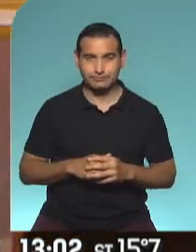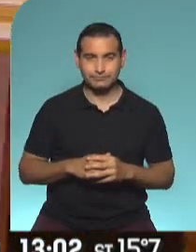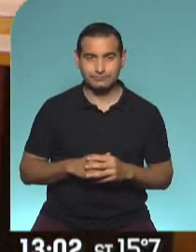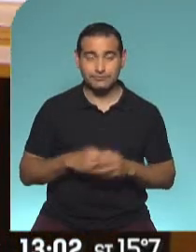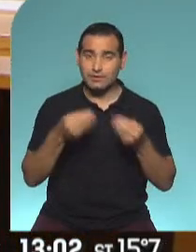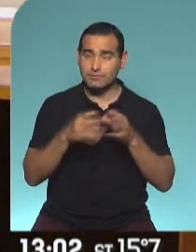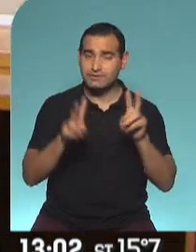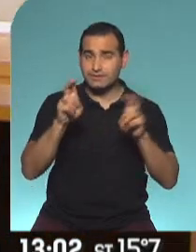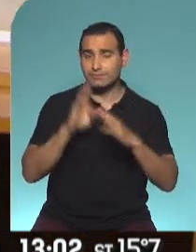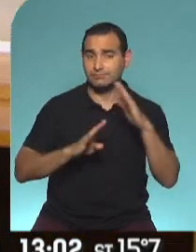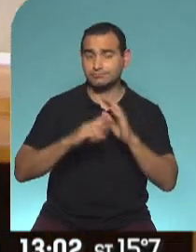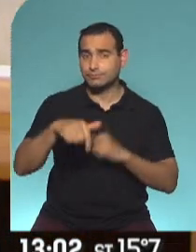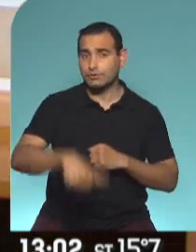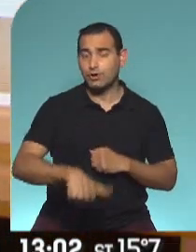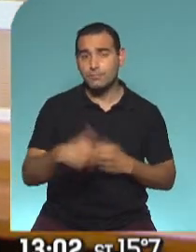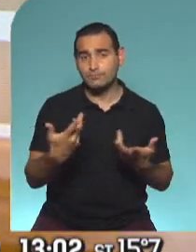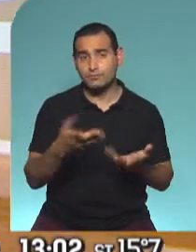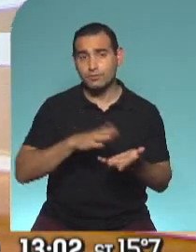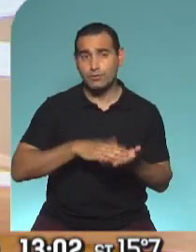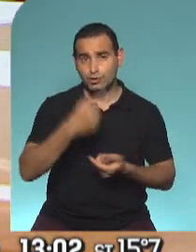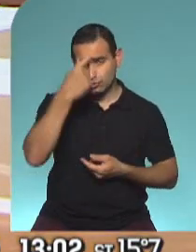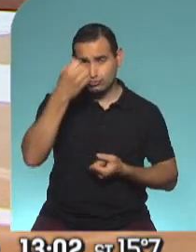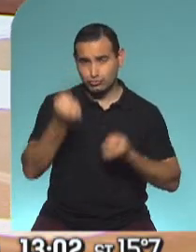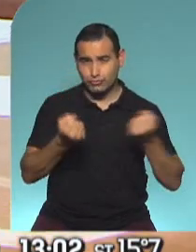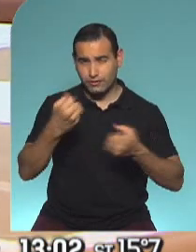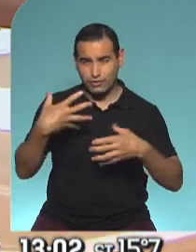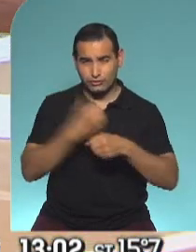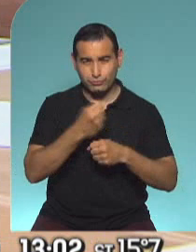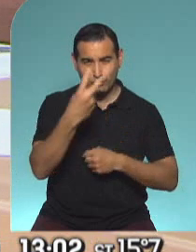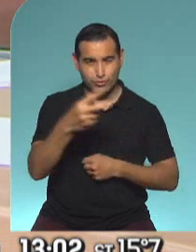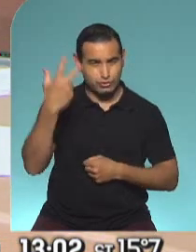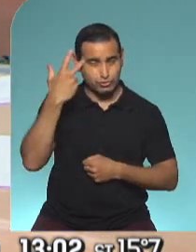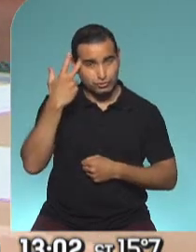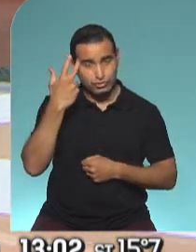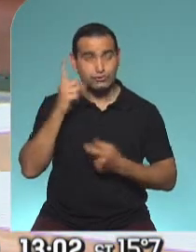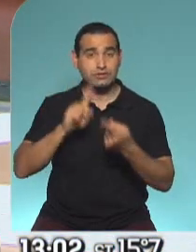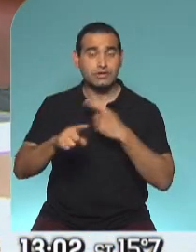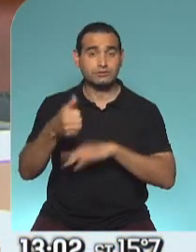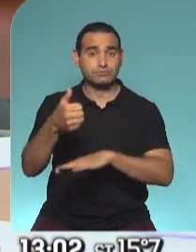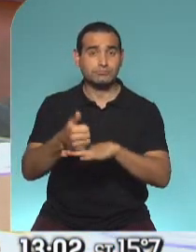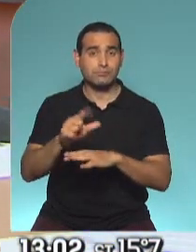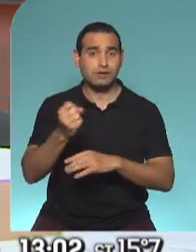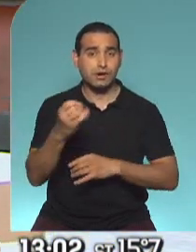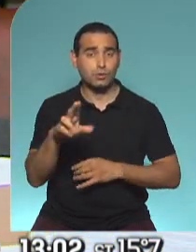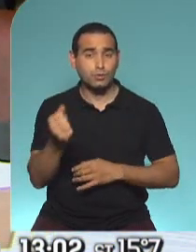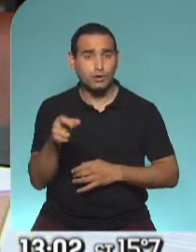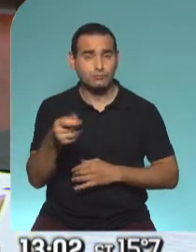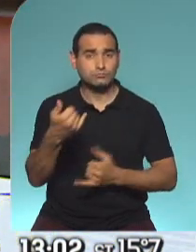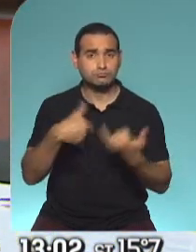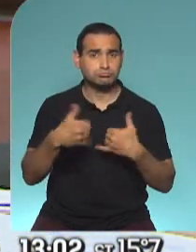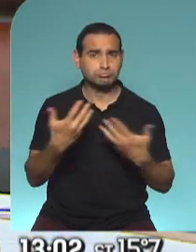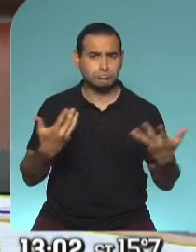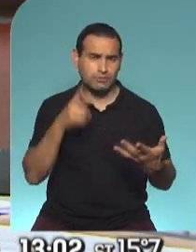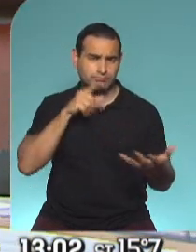Arrancamos con uno de los temas del día que tiene que ver con el asesinato del chofer de la línea 218. Y Laura, se abren múltiples hipótesis mientras fue